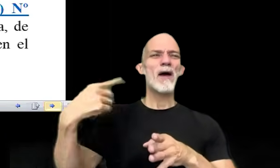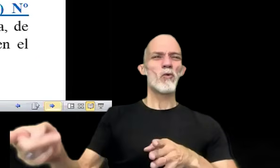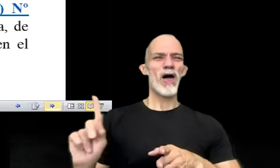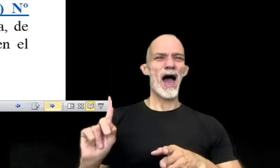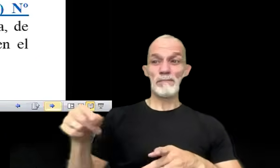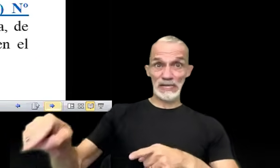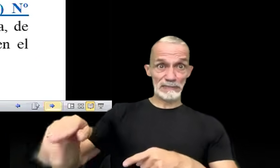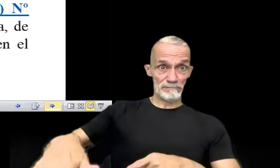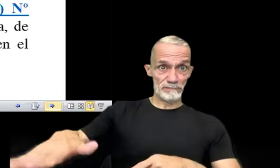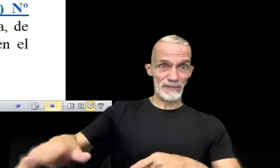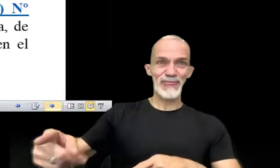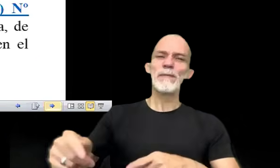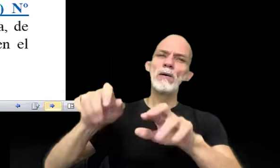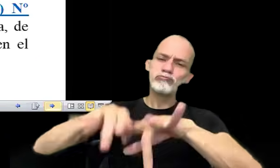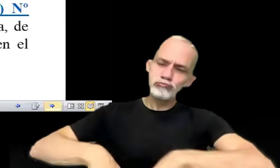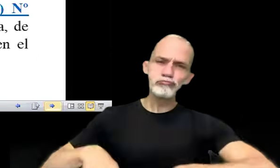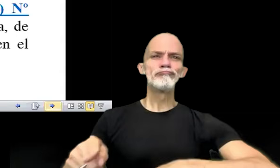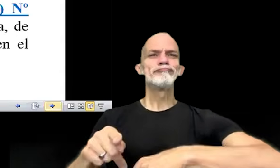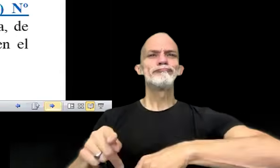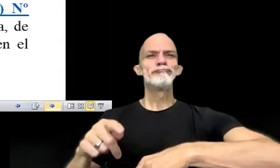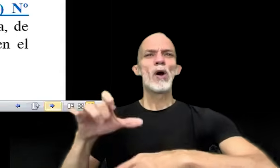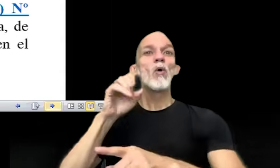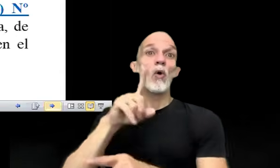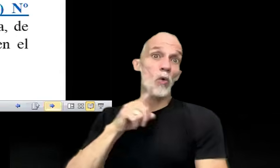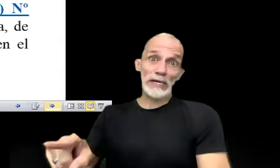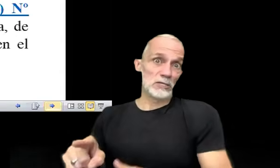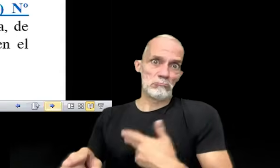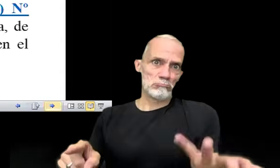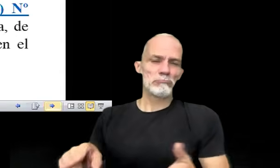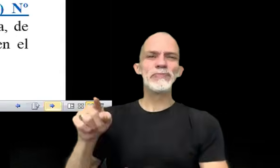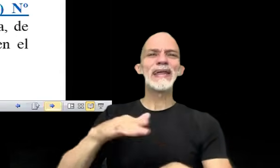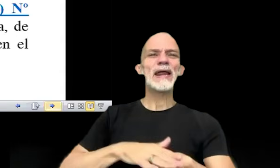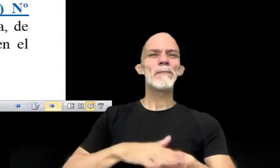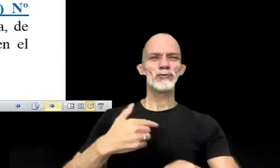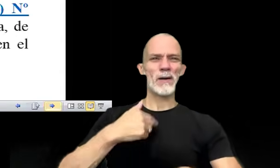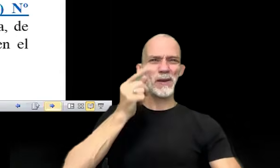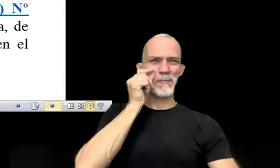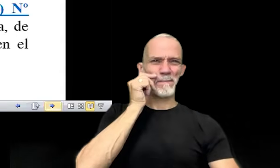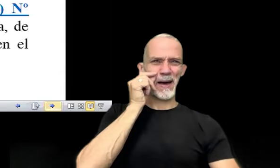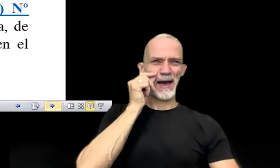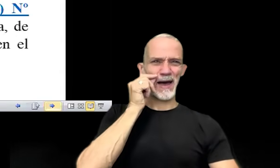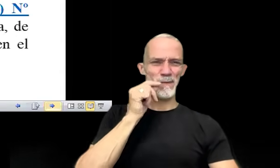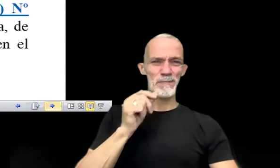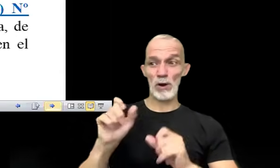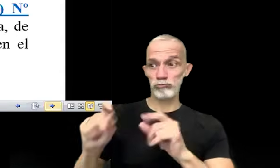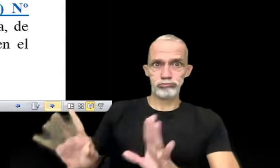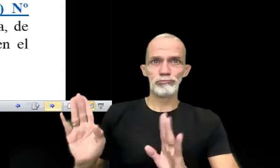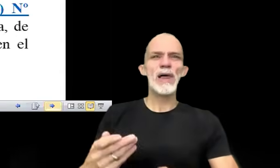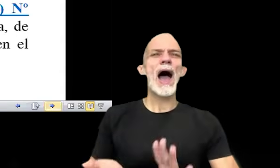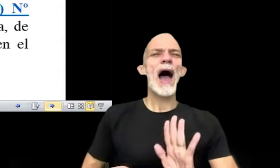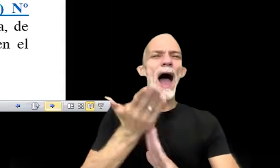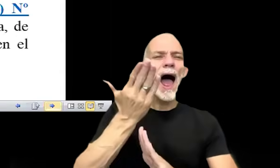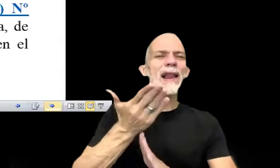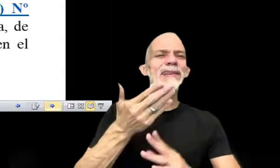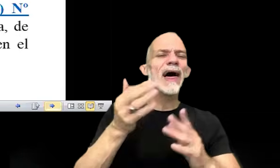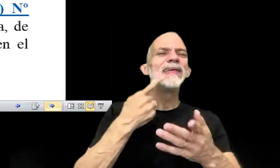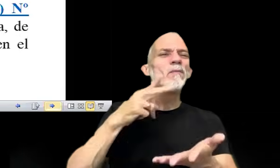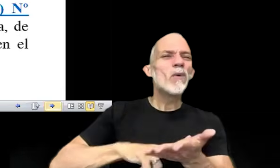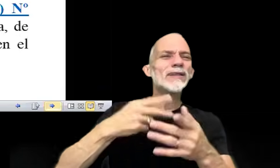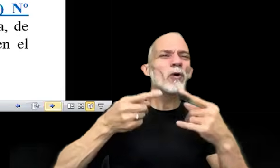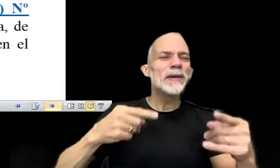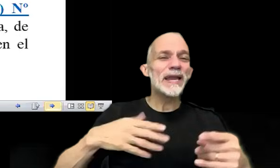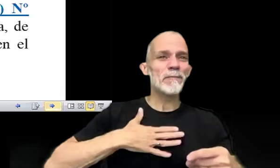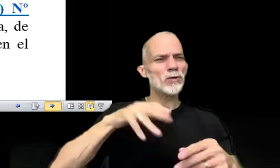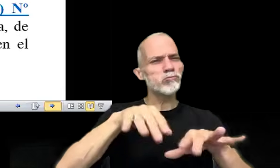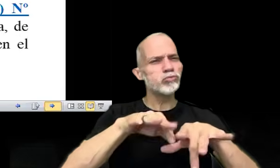ajena. El niño se tiene que inscribir, el niño tendrá un quit y el responsable, y se le dará de alta en el impuesto a los bienes